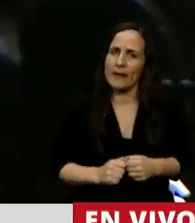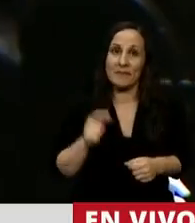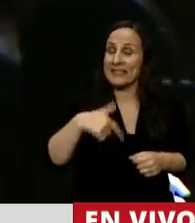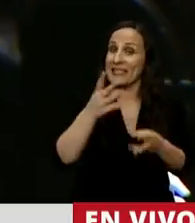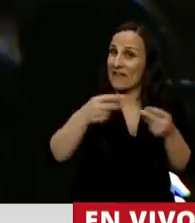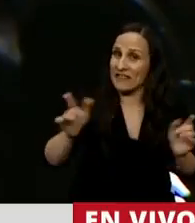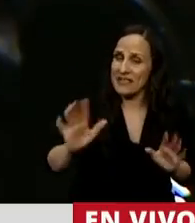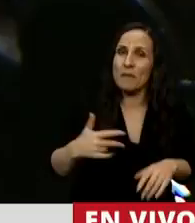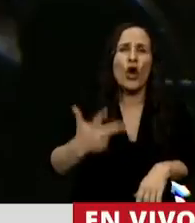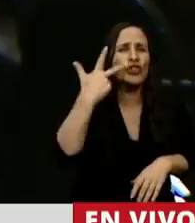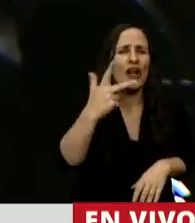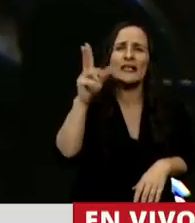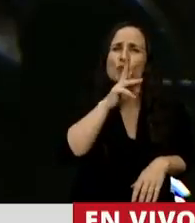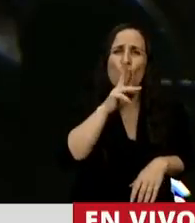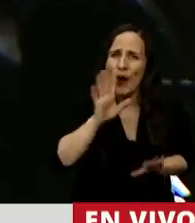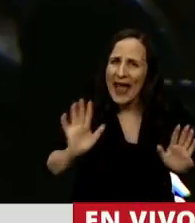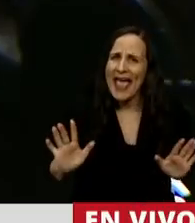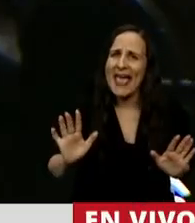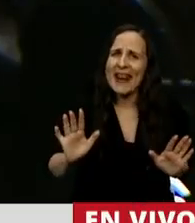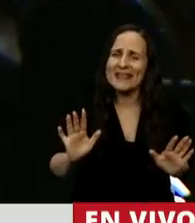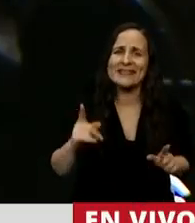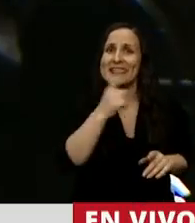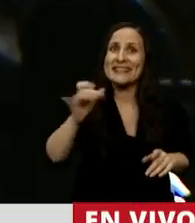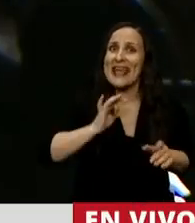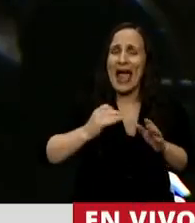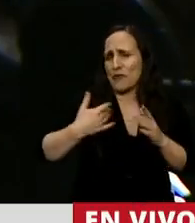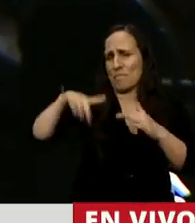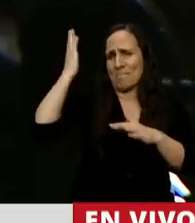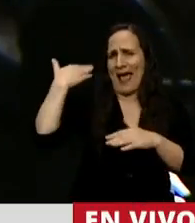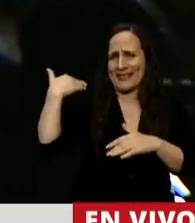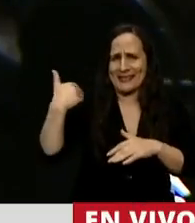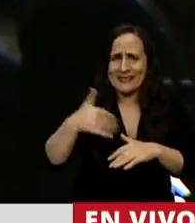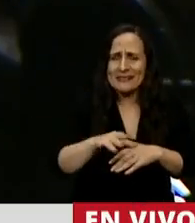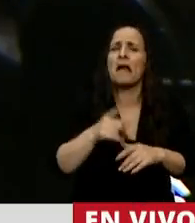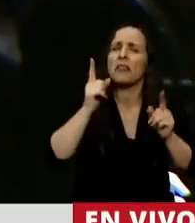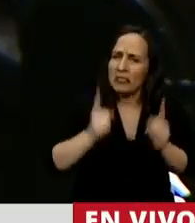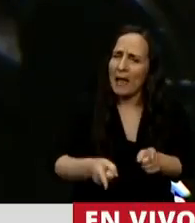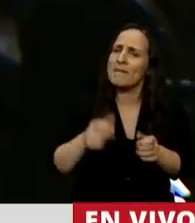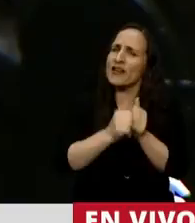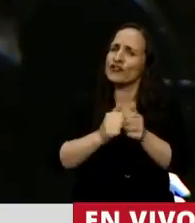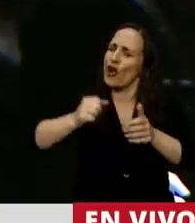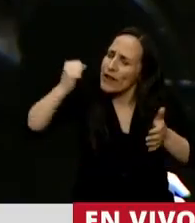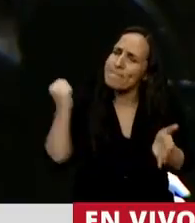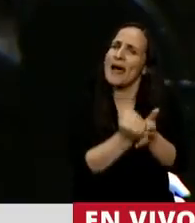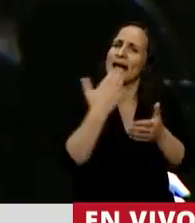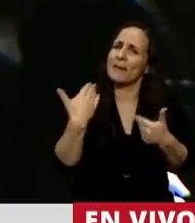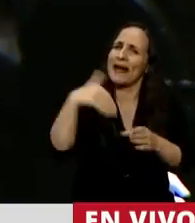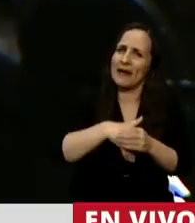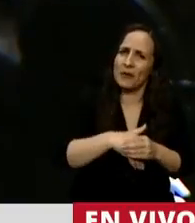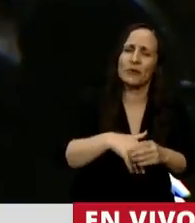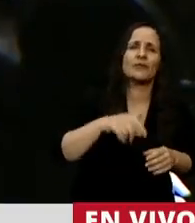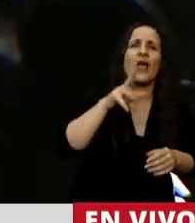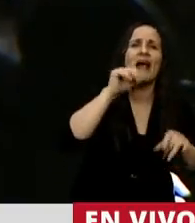cierro, a tres mujeres que hace más de 100 años también estaban haciendo historia para que pudiéramos votar.